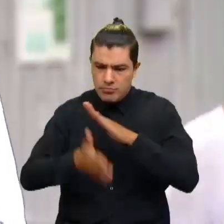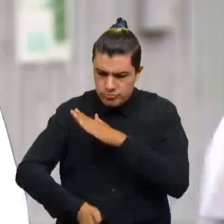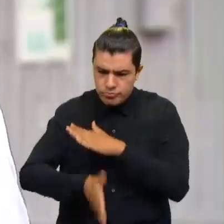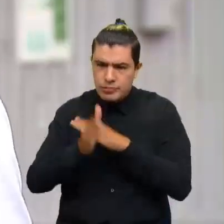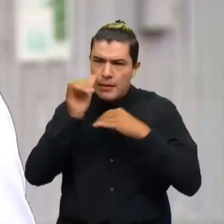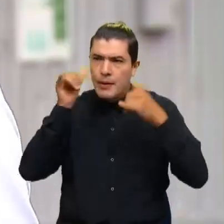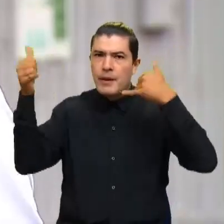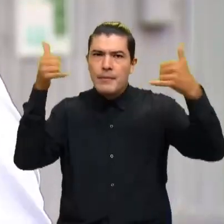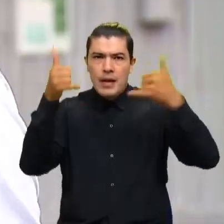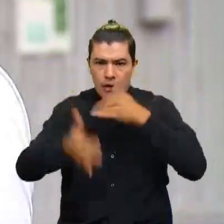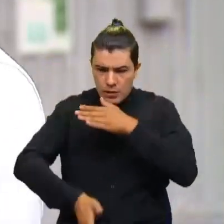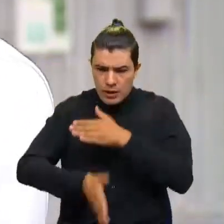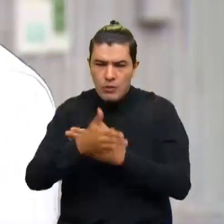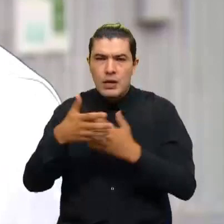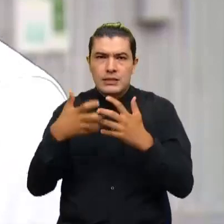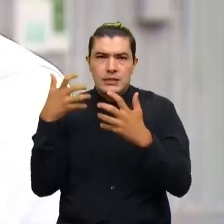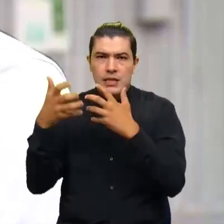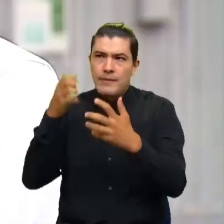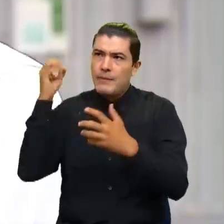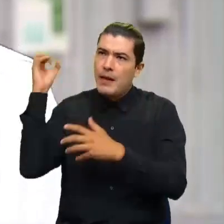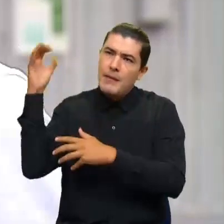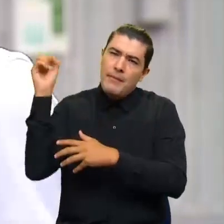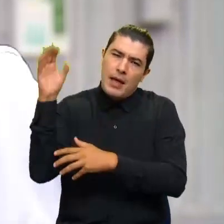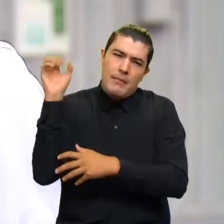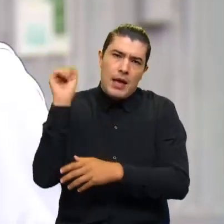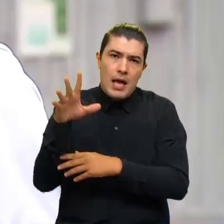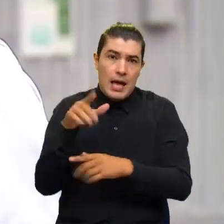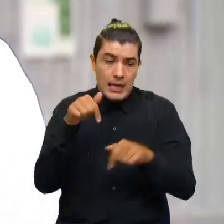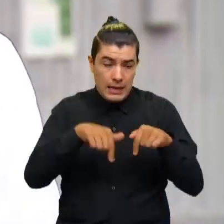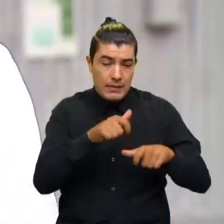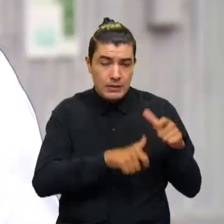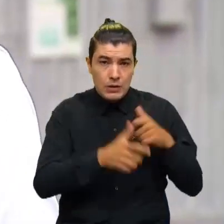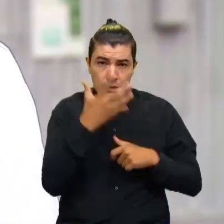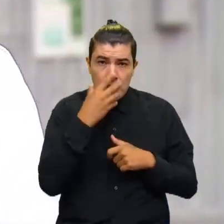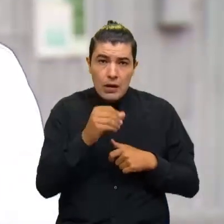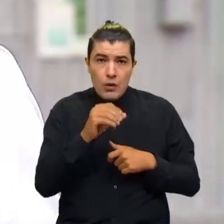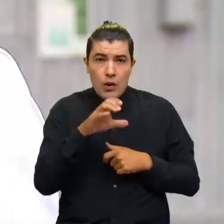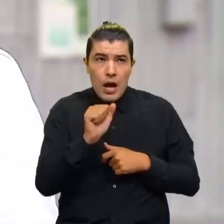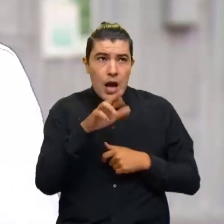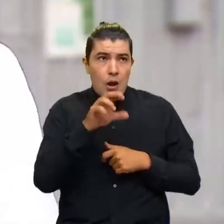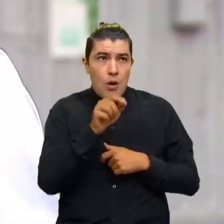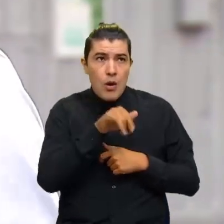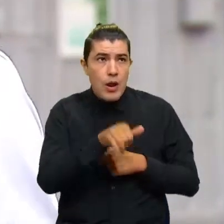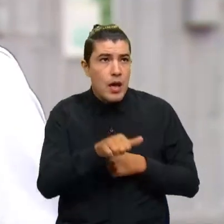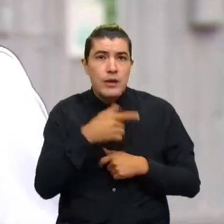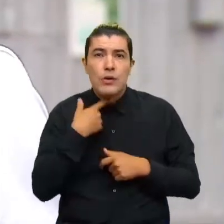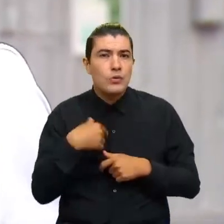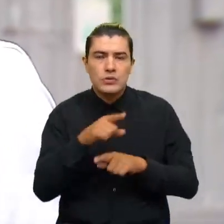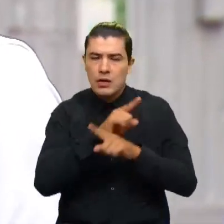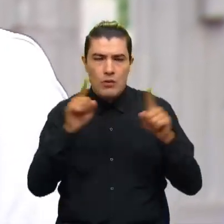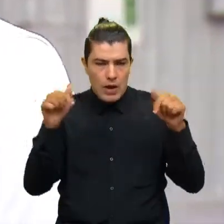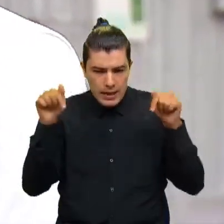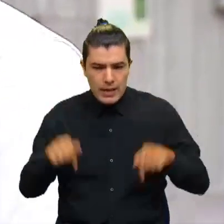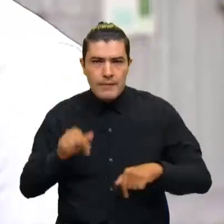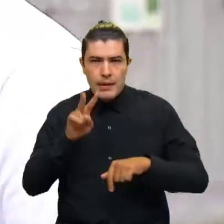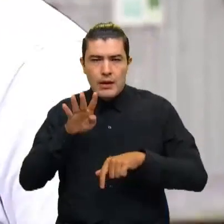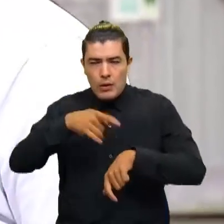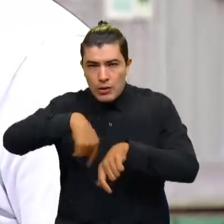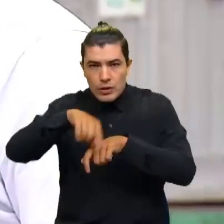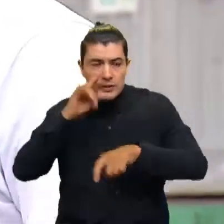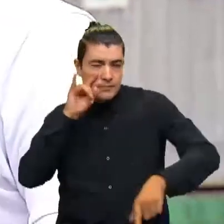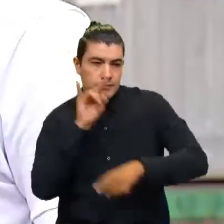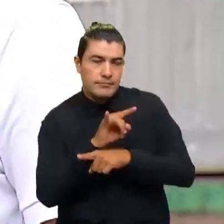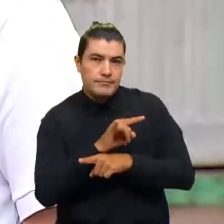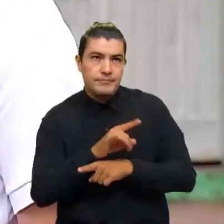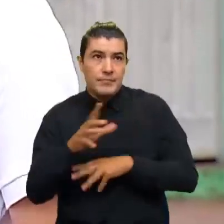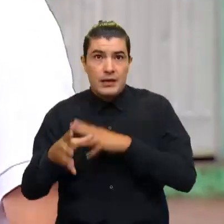seguiremos instalando sistemas de alarma, así a los bandidos de Carora no les guste, y vamos a tenerlos monitoreados las 24 horas del día. A su